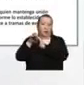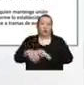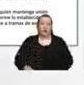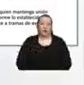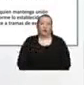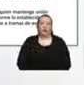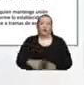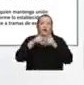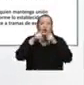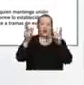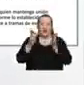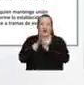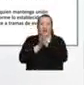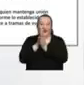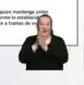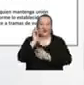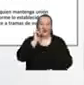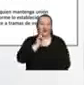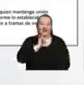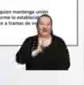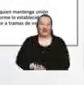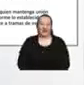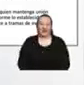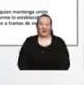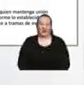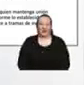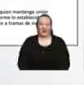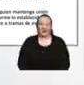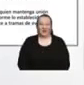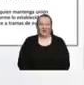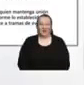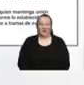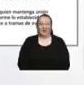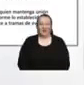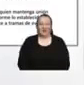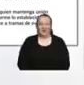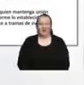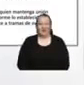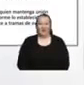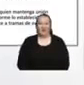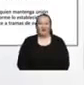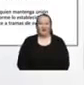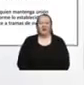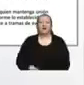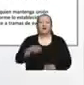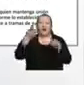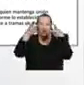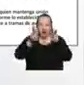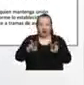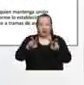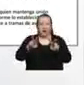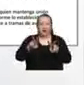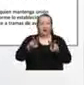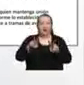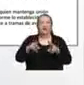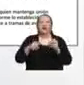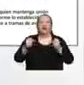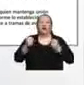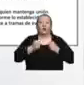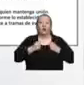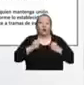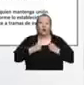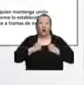sordos pobre señora la más tanto bueno más lento de igual forma la referencia propietaria